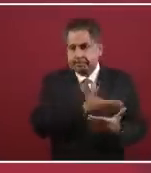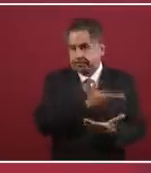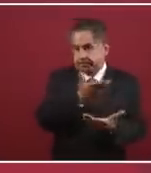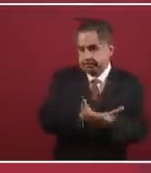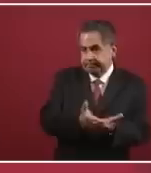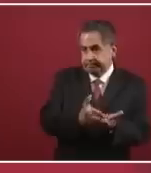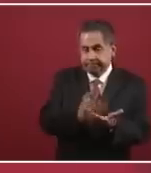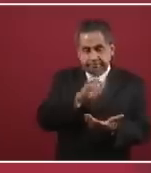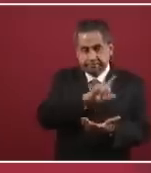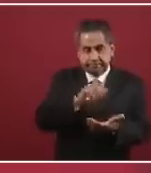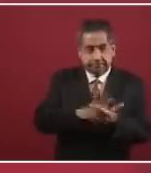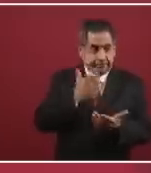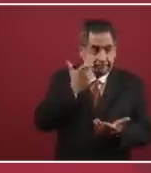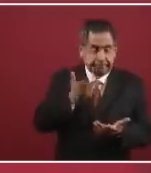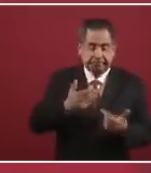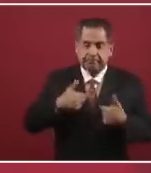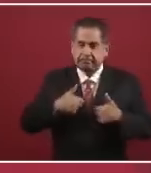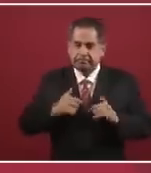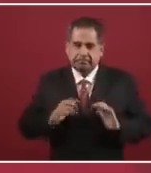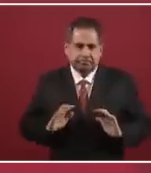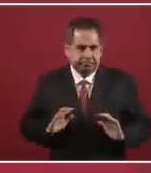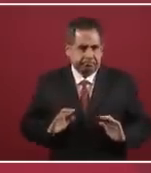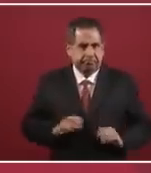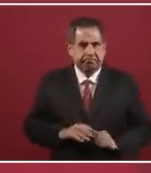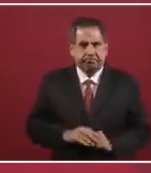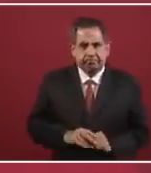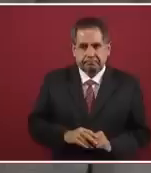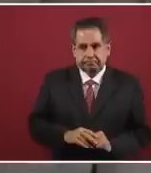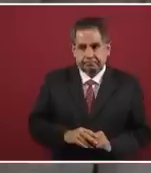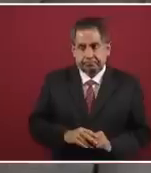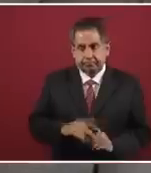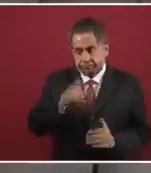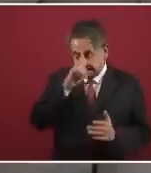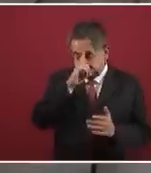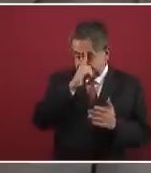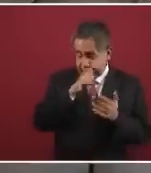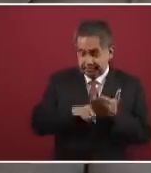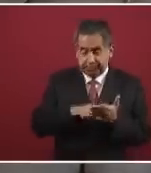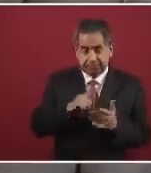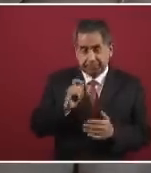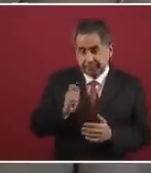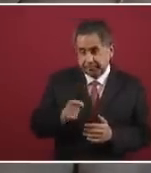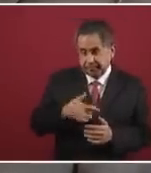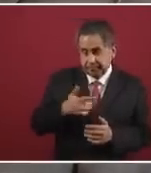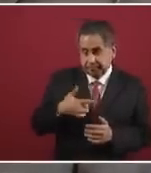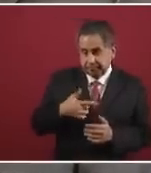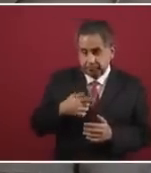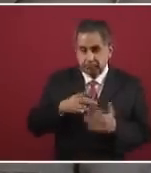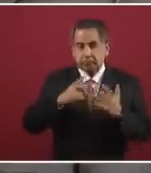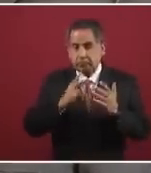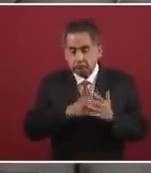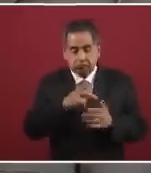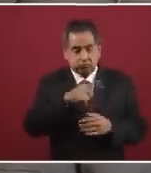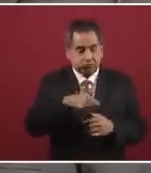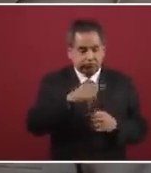pero yo creo que 720 a revisar